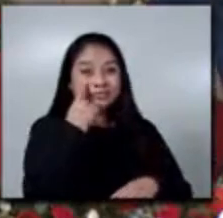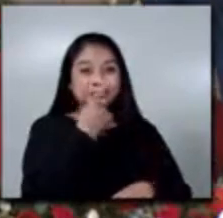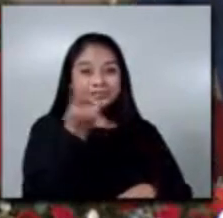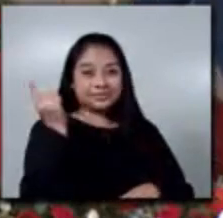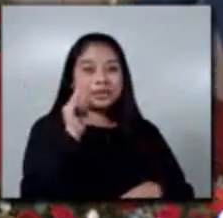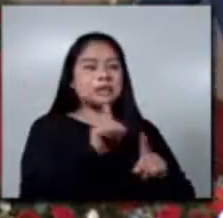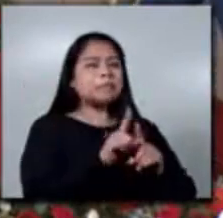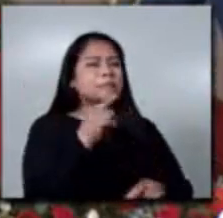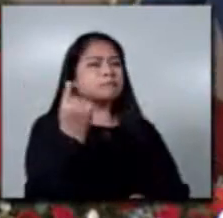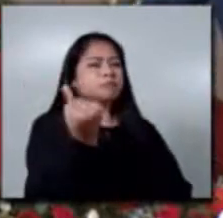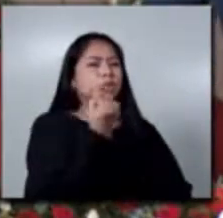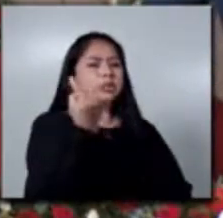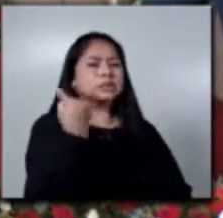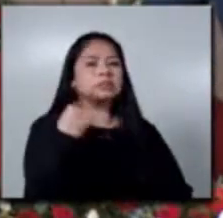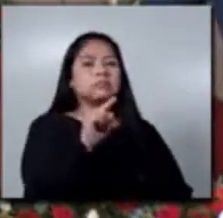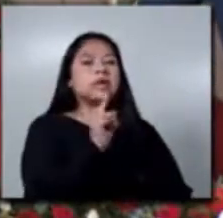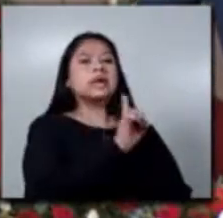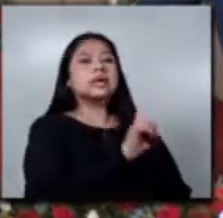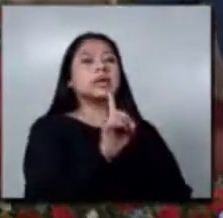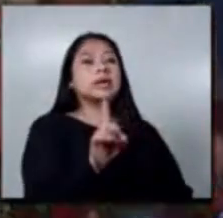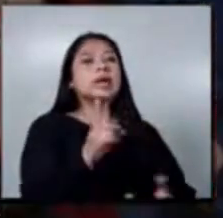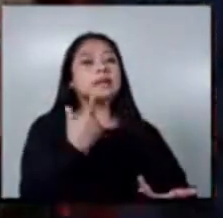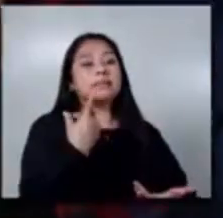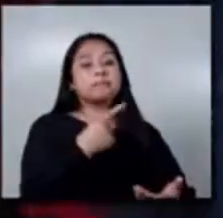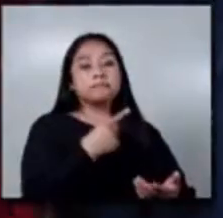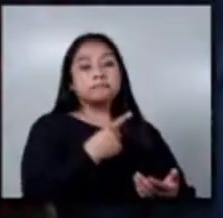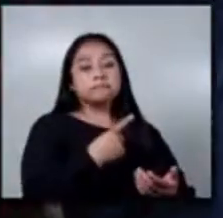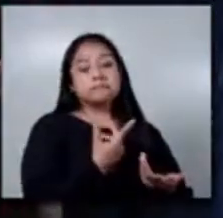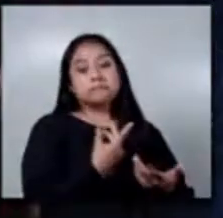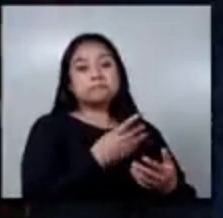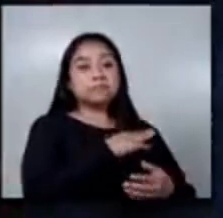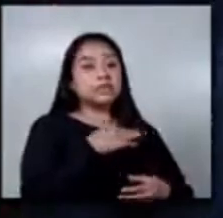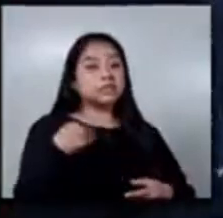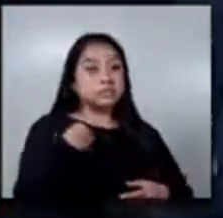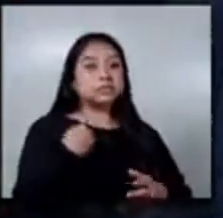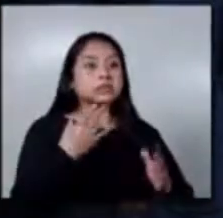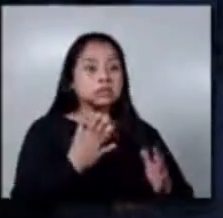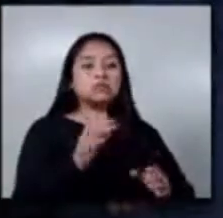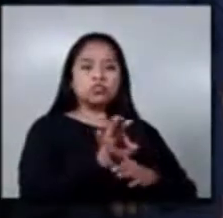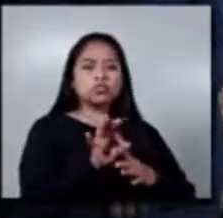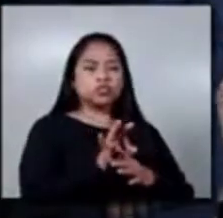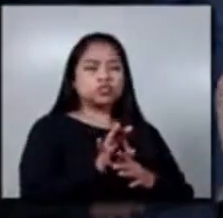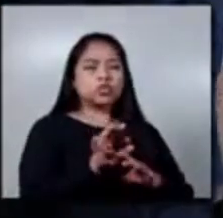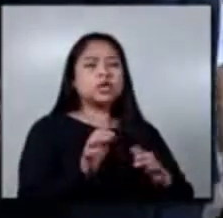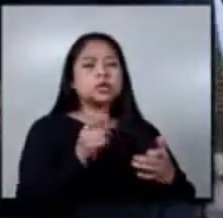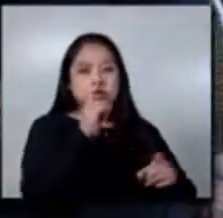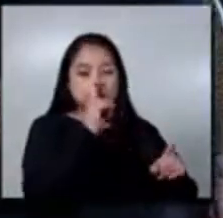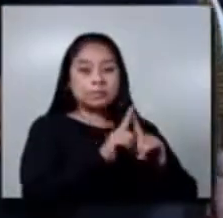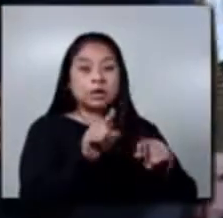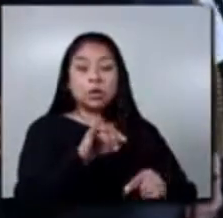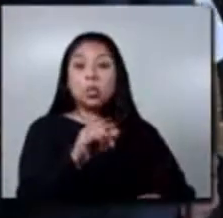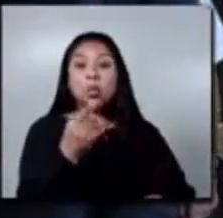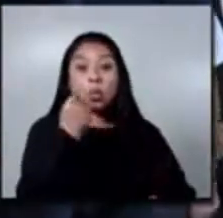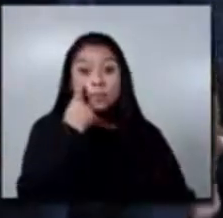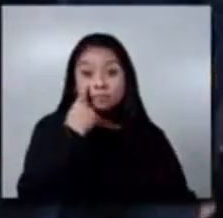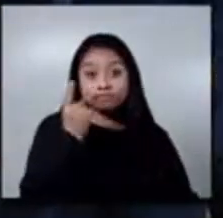un pilar fundamental para que cada uno de los ministerios funcione, ¿verdad? Y pues, Julio, estamos viendo